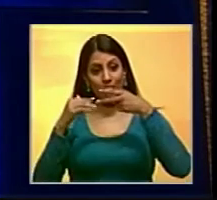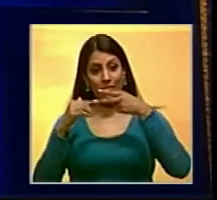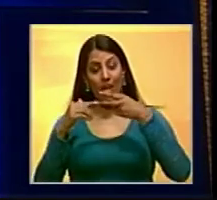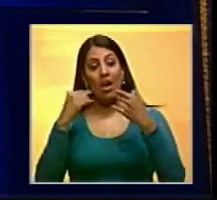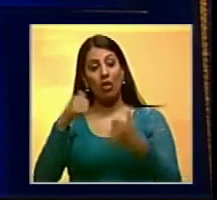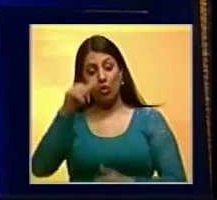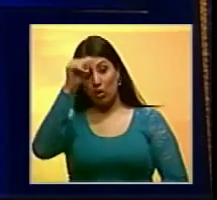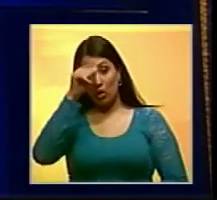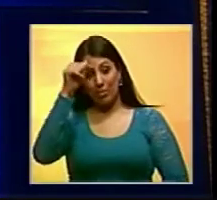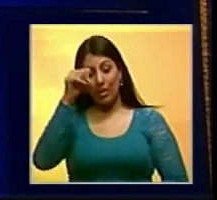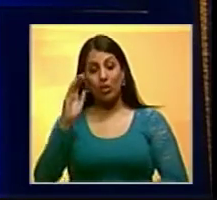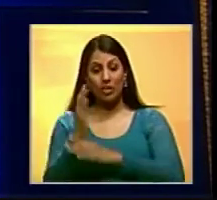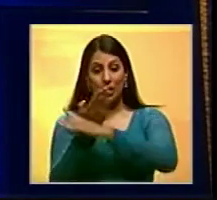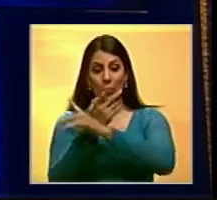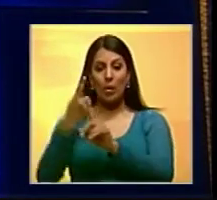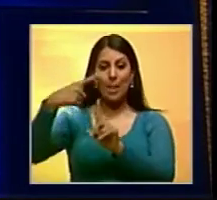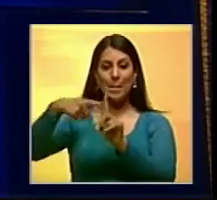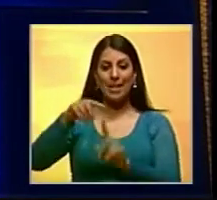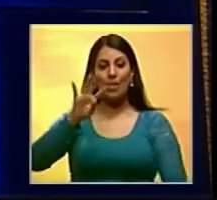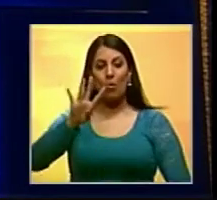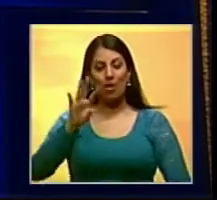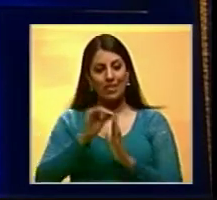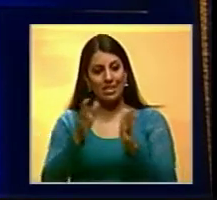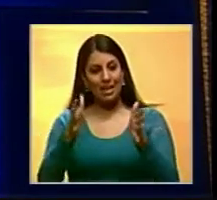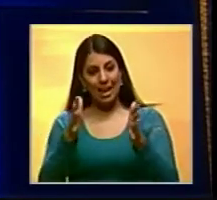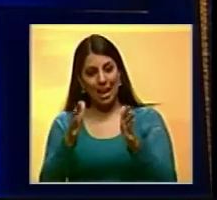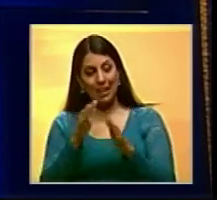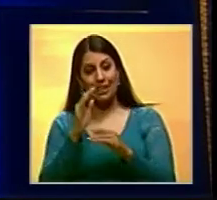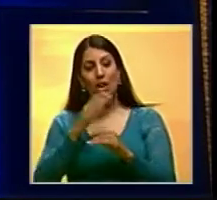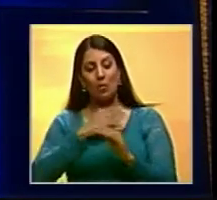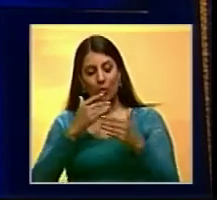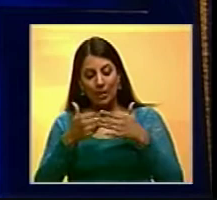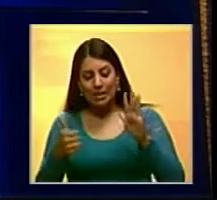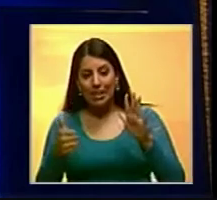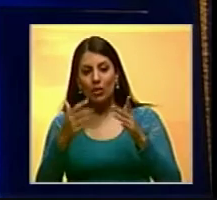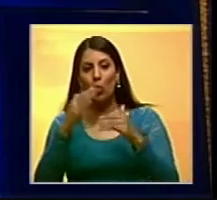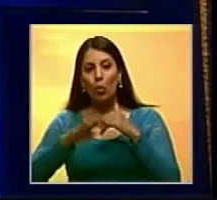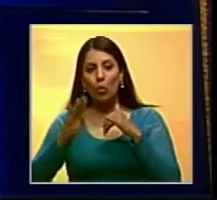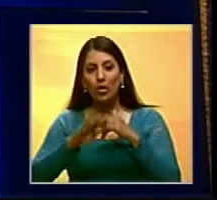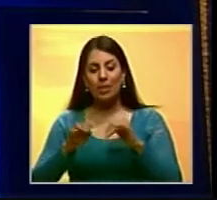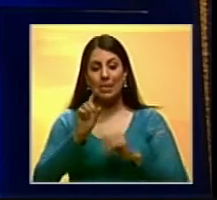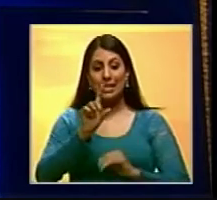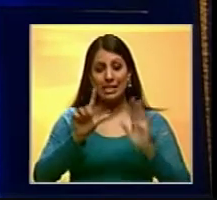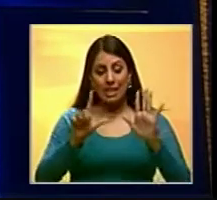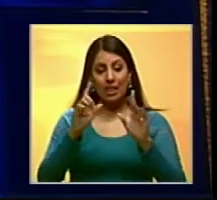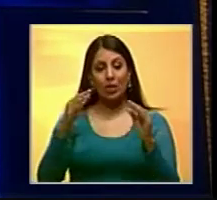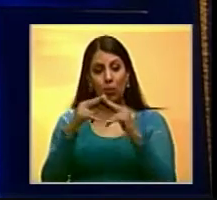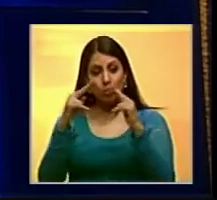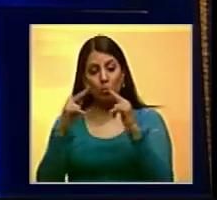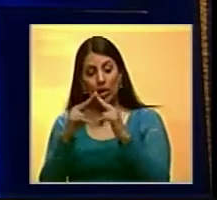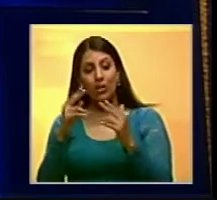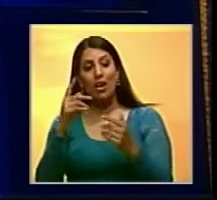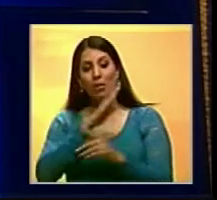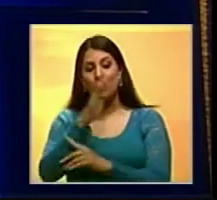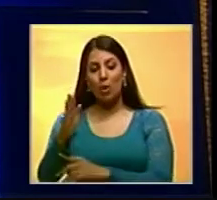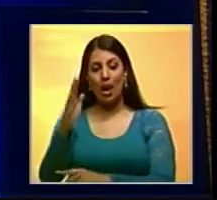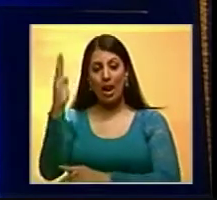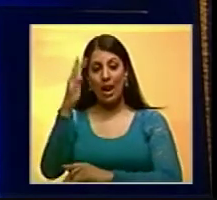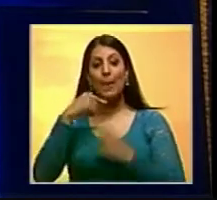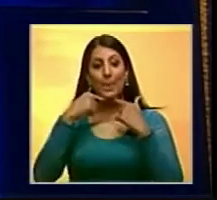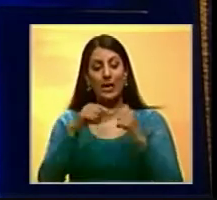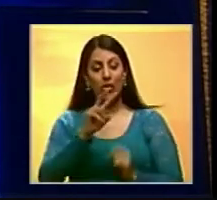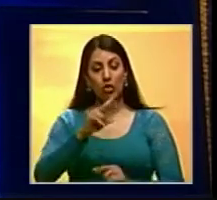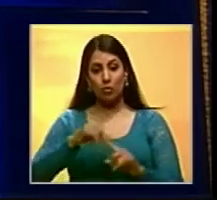domingo los alados sumaron su 4ª victoria en fila, 6ª en los últimos 7 compromisos, tras derrotar a Cardenales de